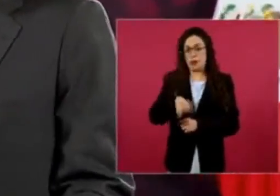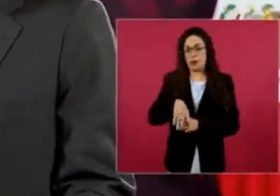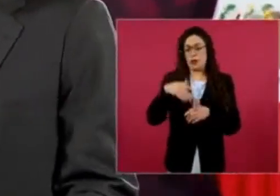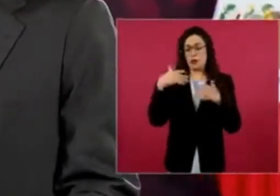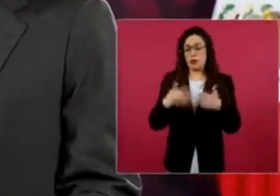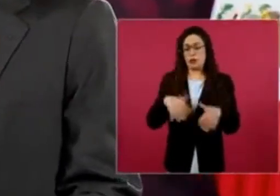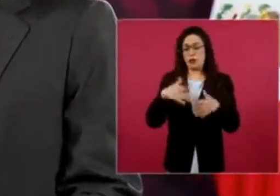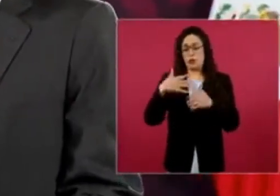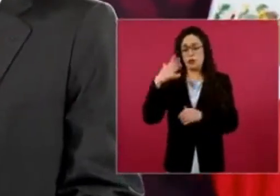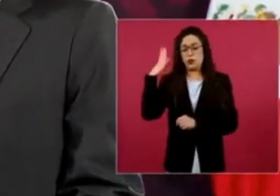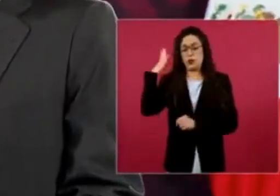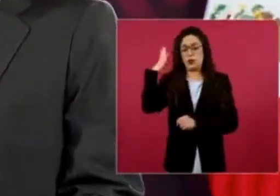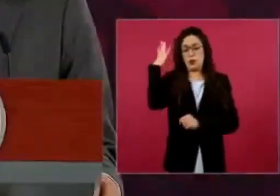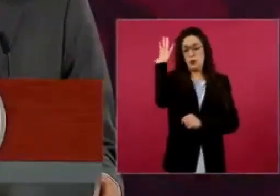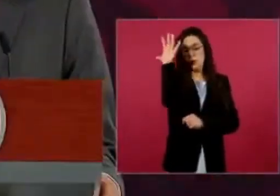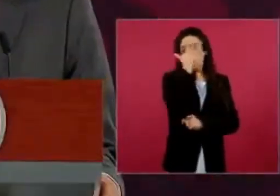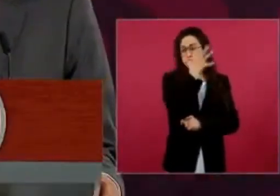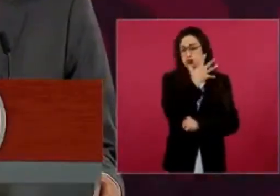algo